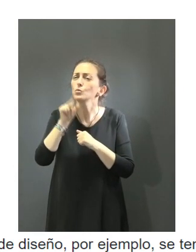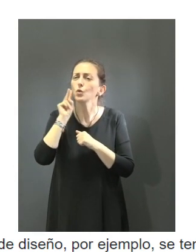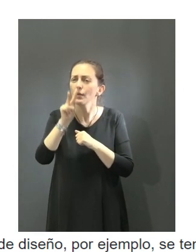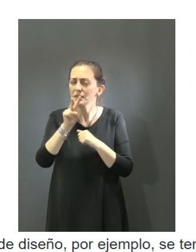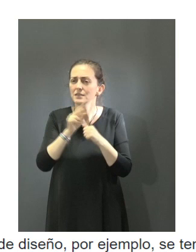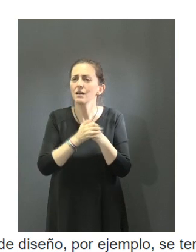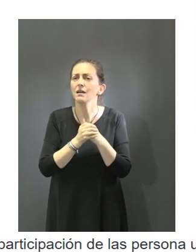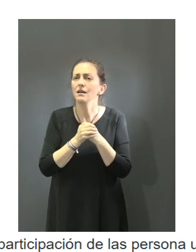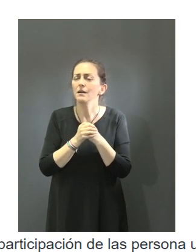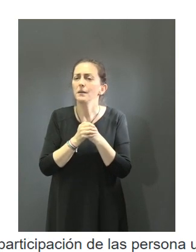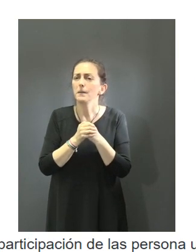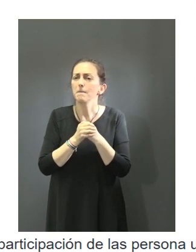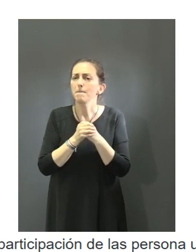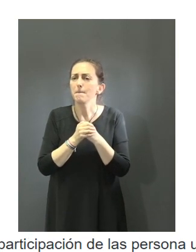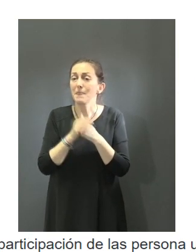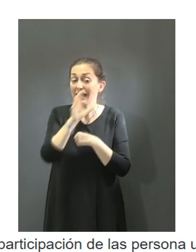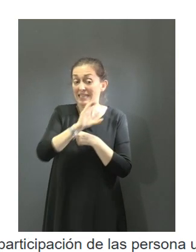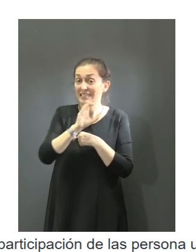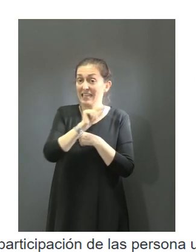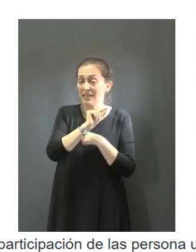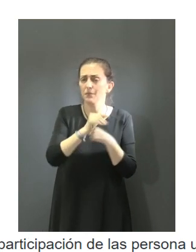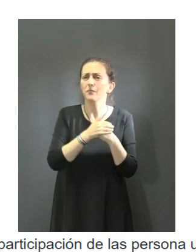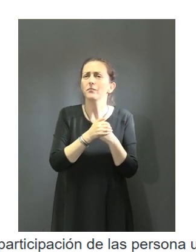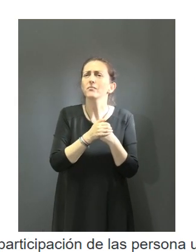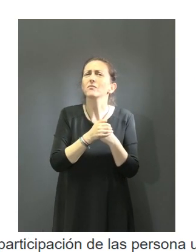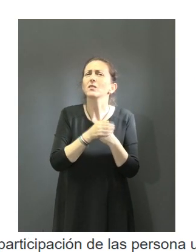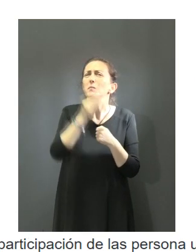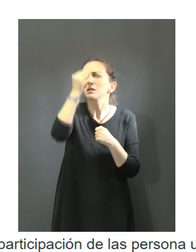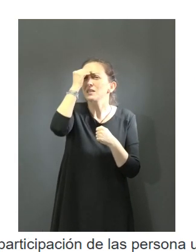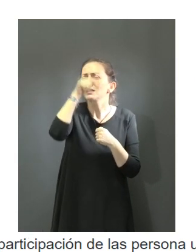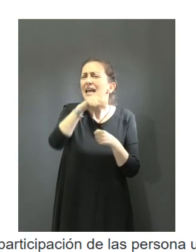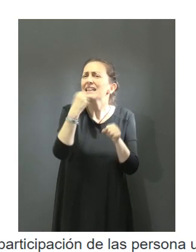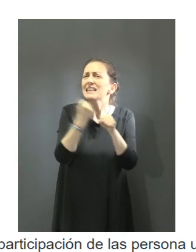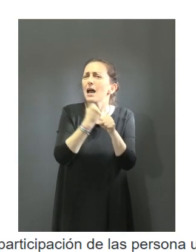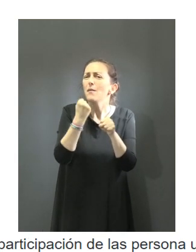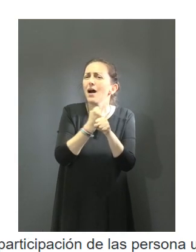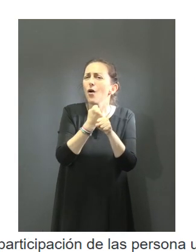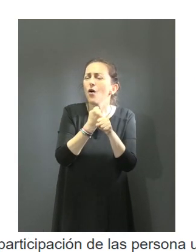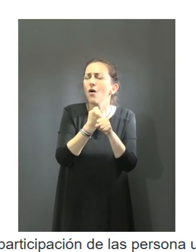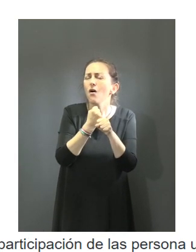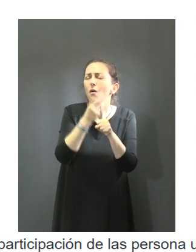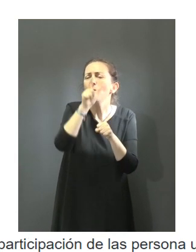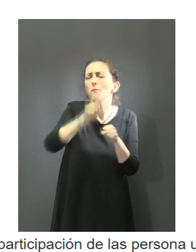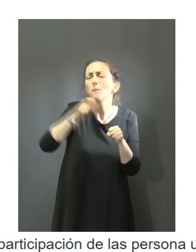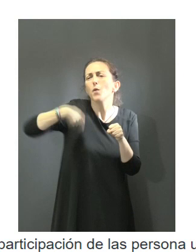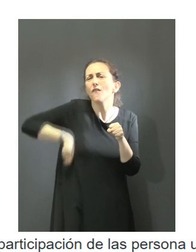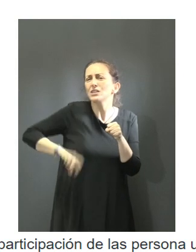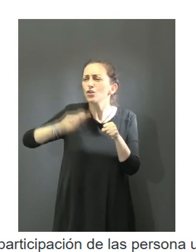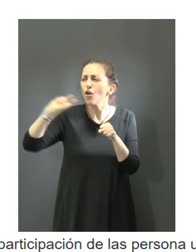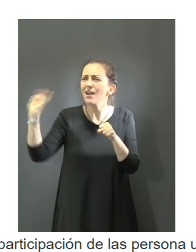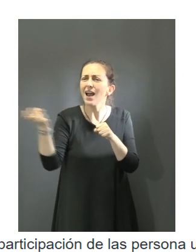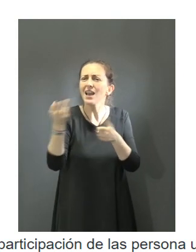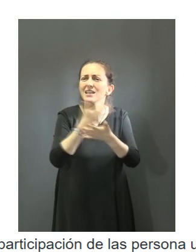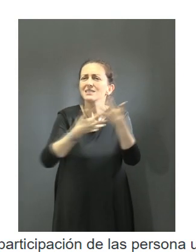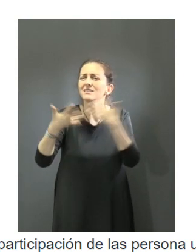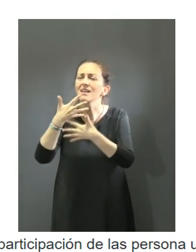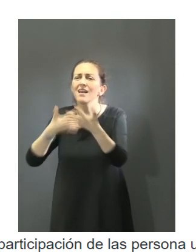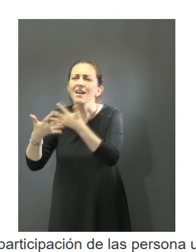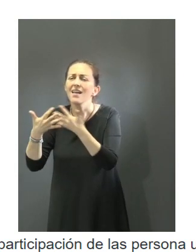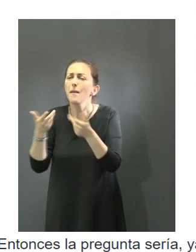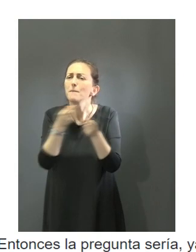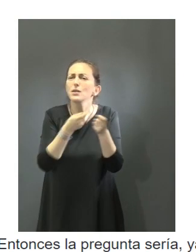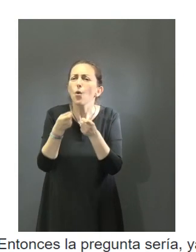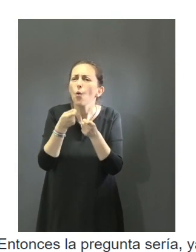de vista, Cristian, ¿qué importancia tiene el trabajo interdisciplinar en el diseño y creación